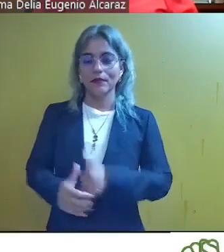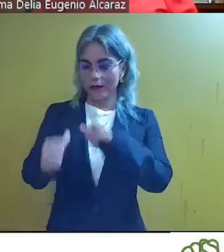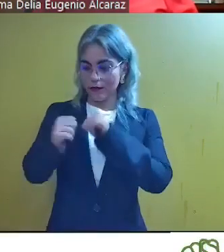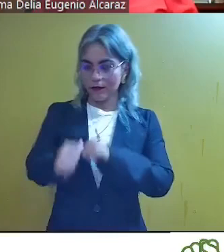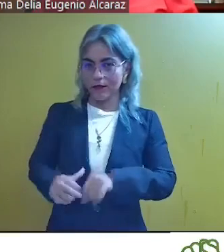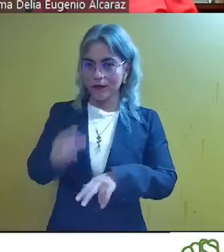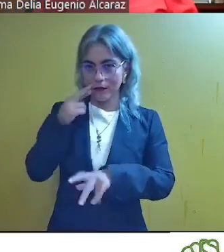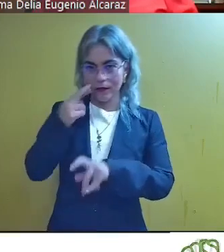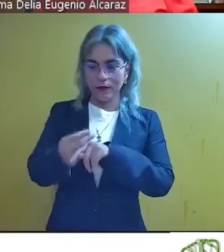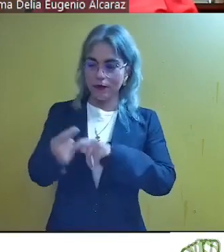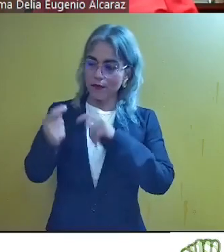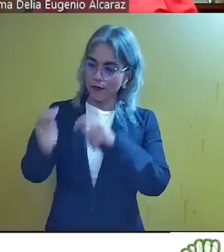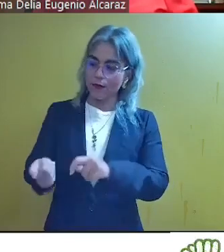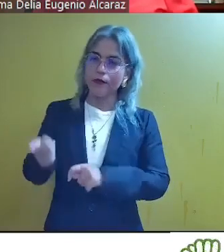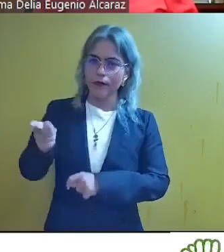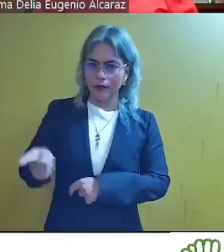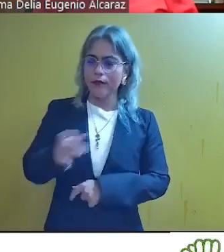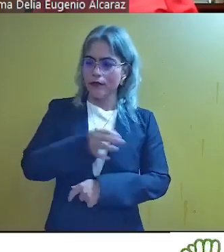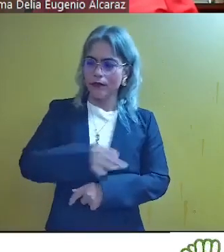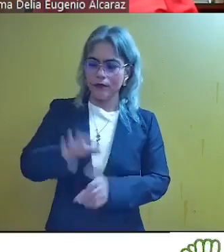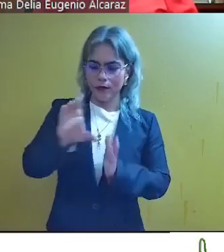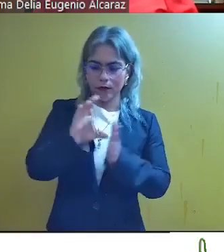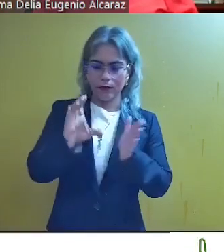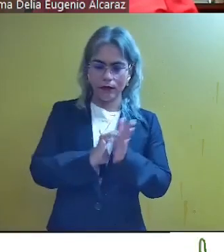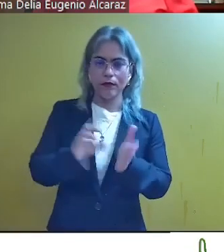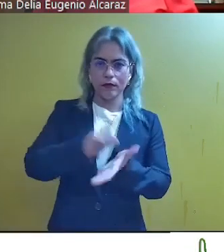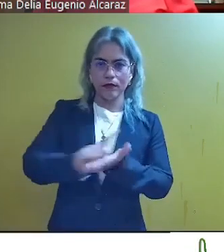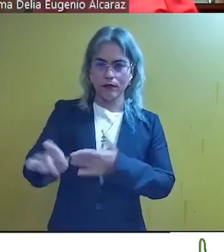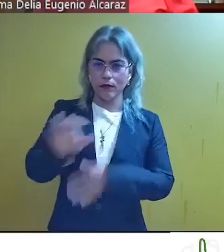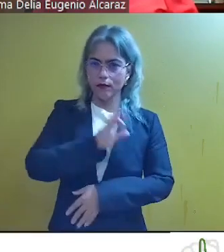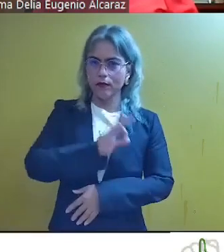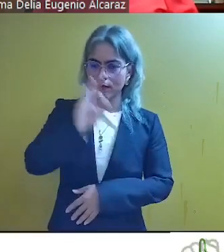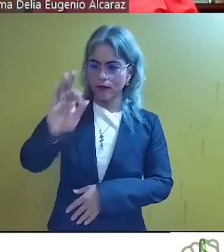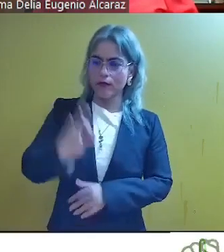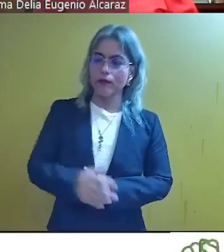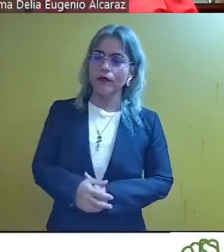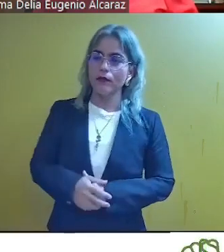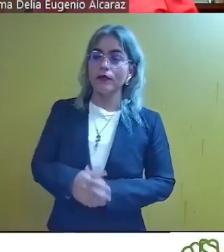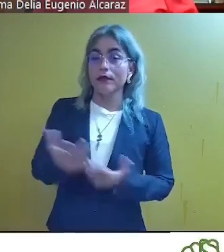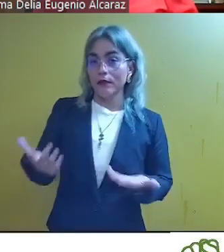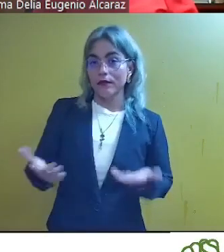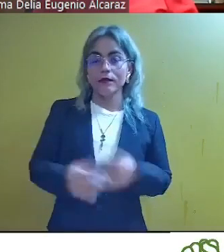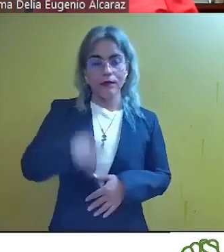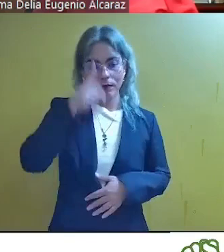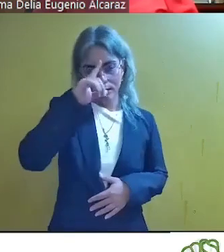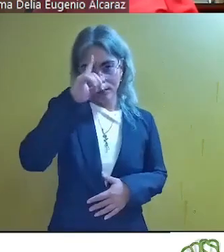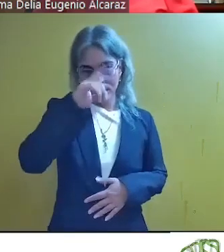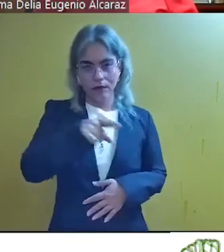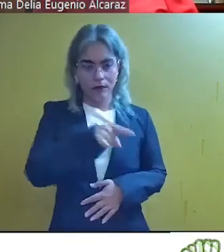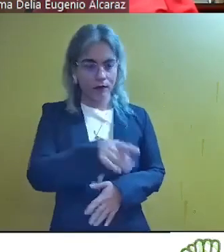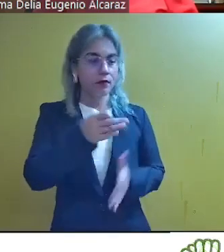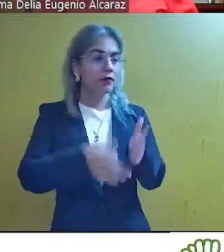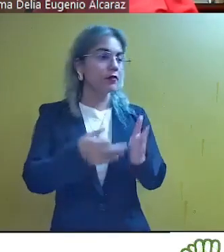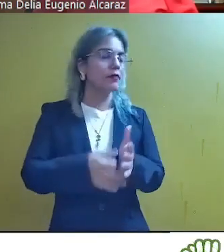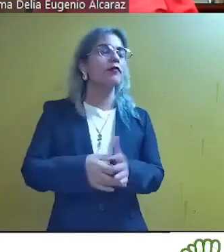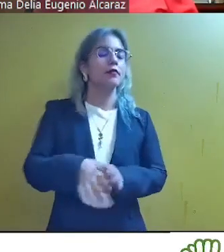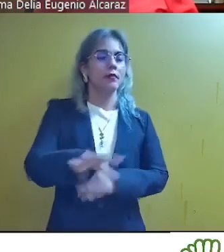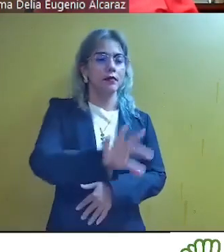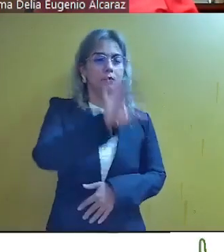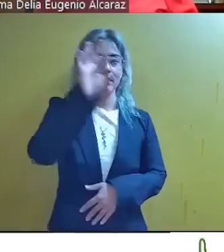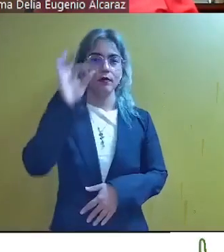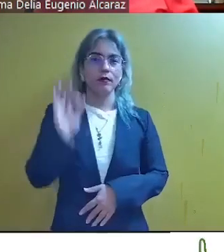responsable, conforme a sus facultades constitucionales y legales, determinó la designación de la consejería vacante en el Consejo Distrital en